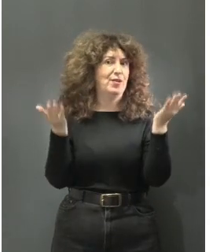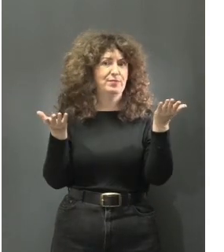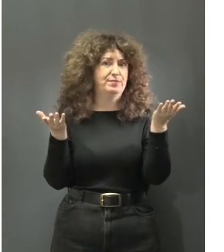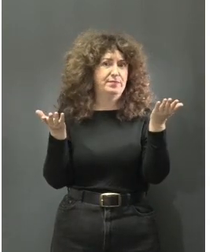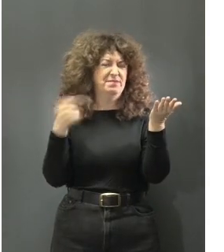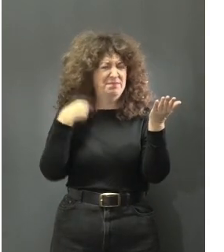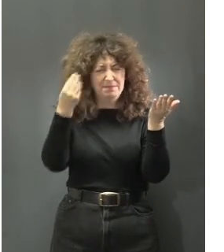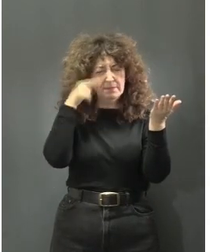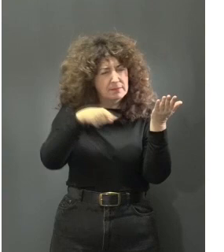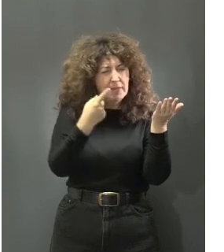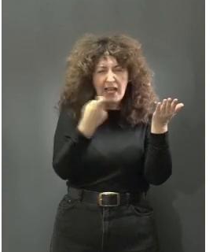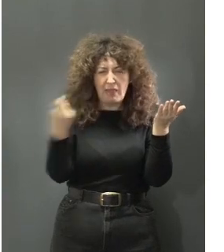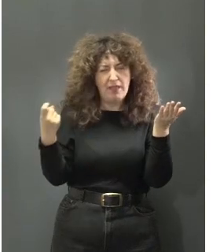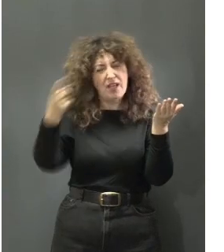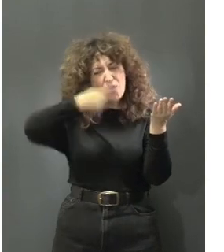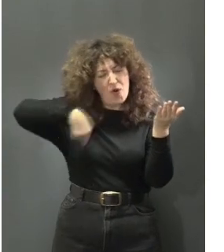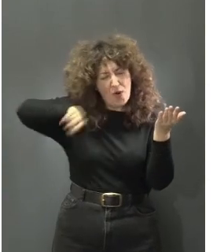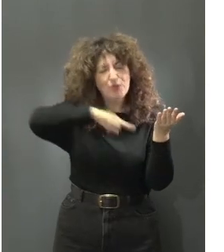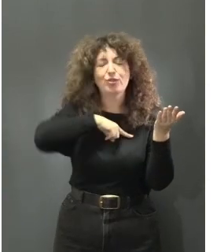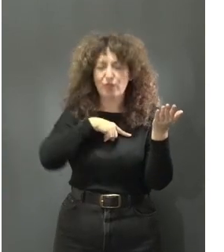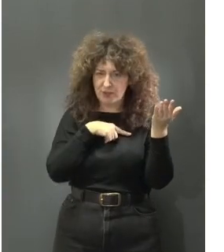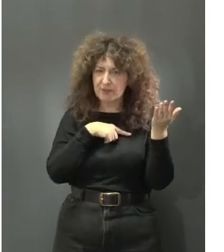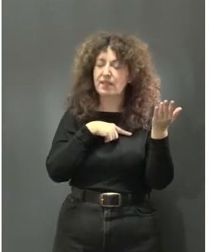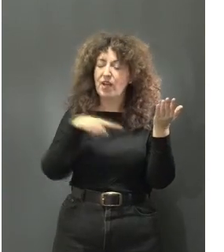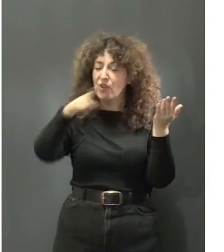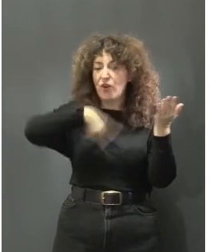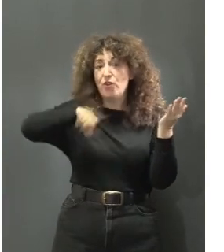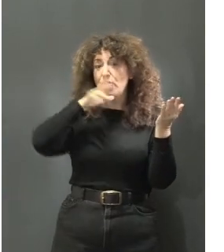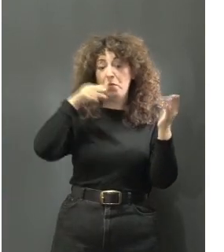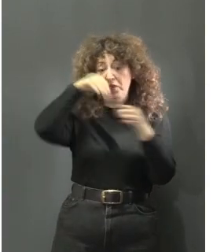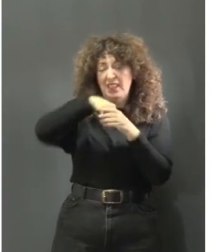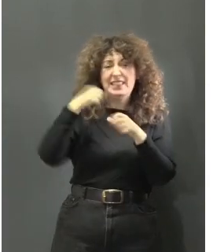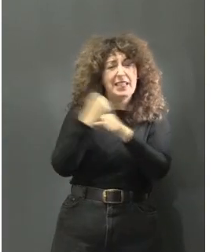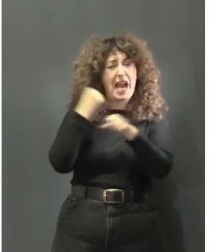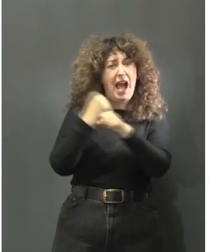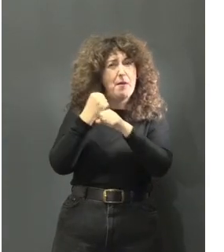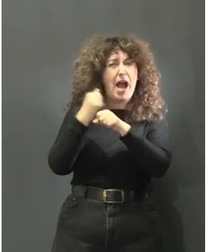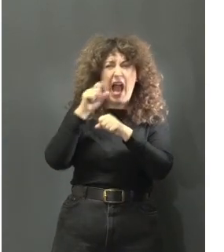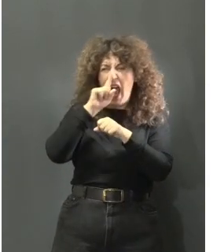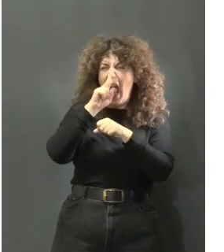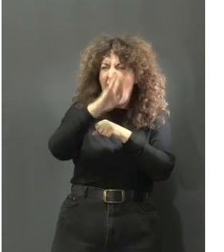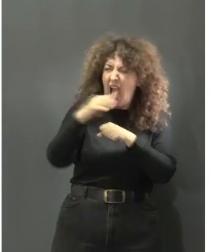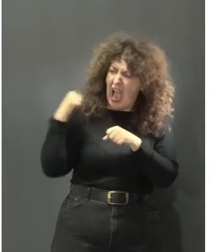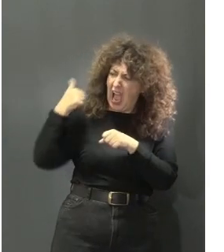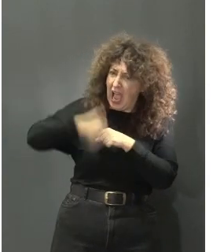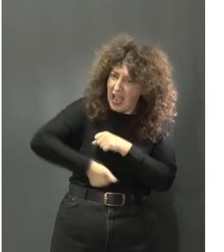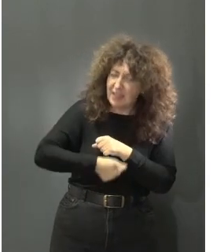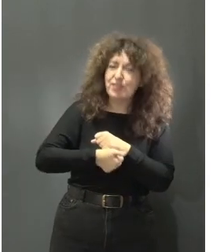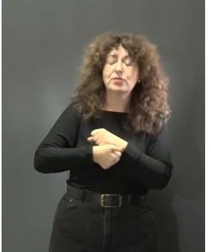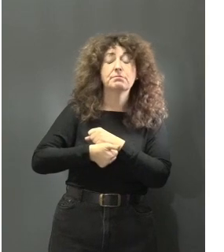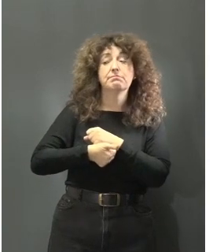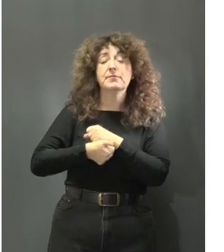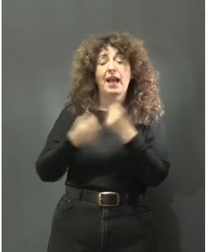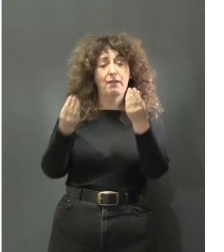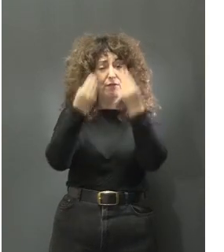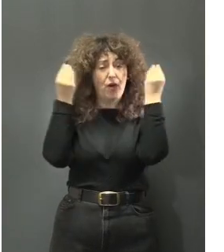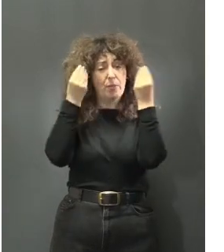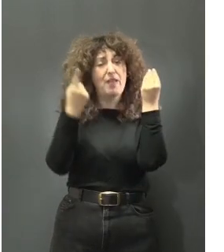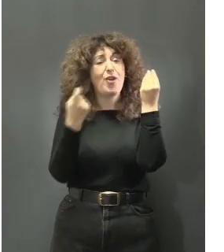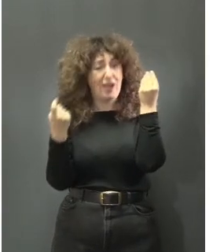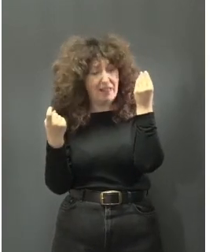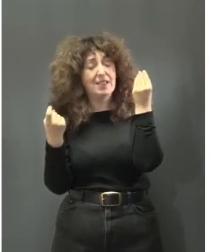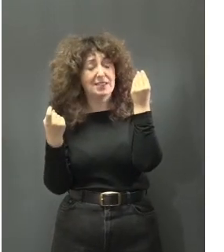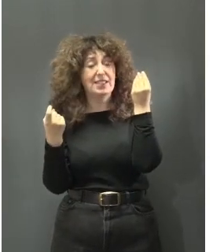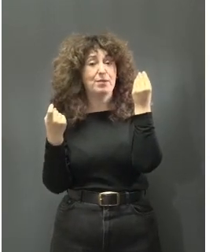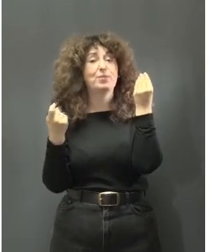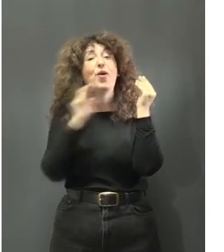muy necesario en nosotros, en mí, que estamos trabajando tantos años en este ámbito y donde todo necesitas esa formación, pues en el resto de ámbitos,